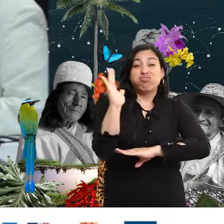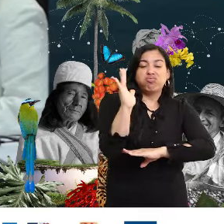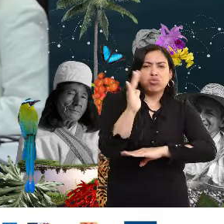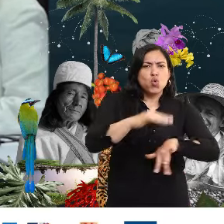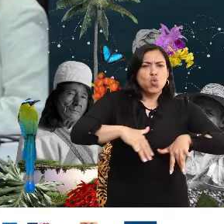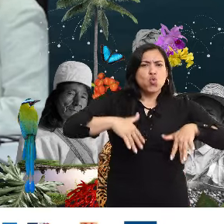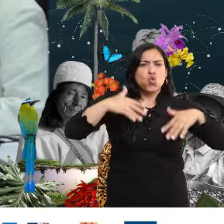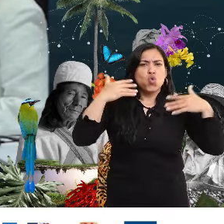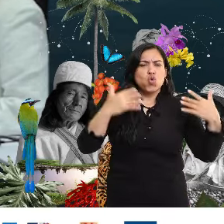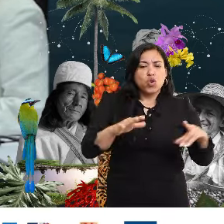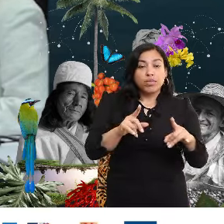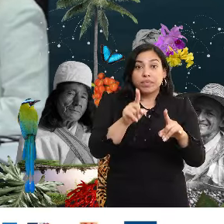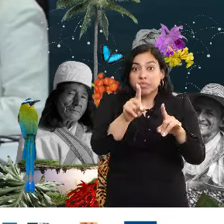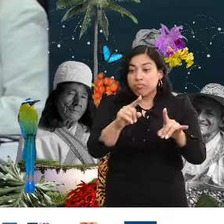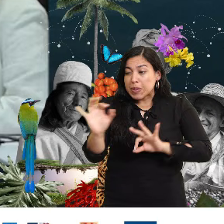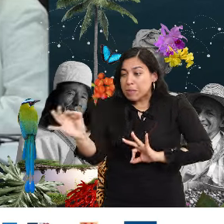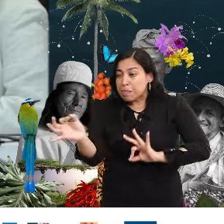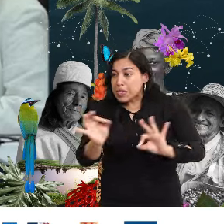y detrás de la